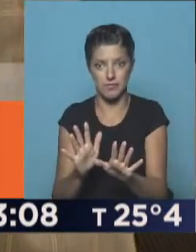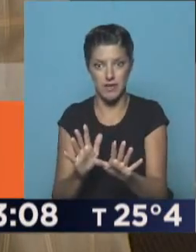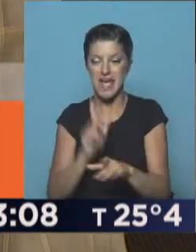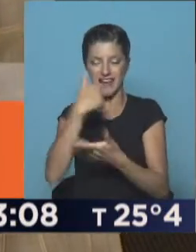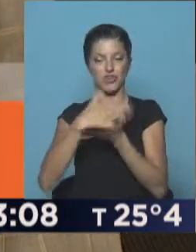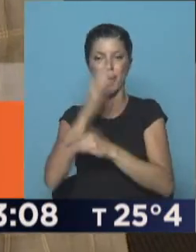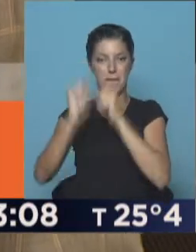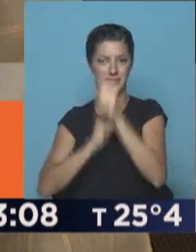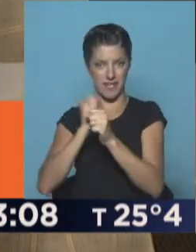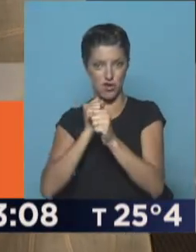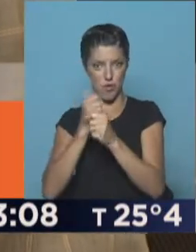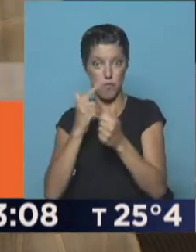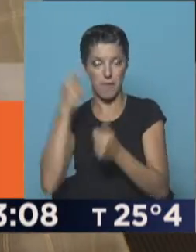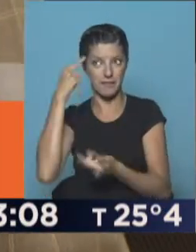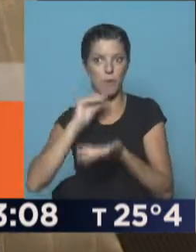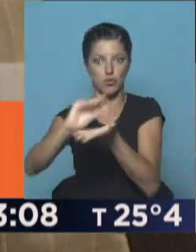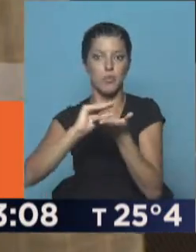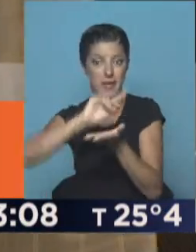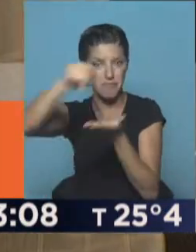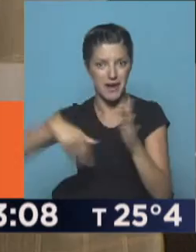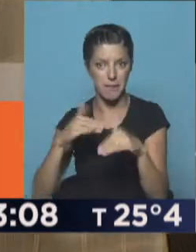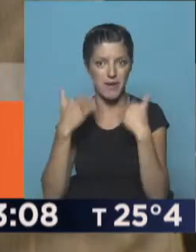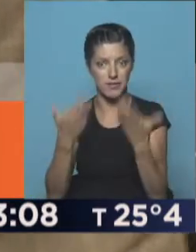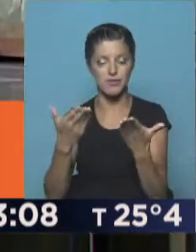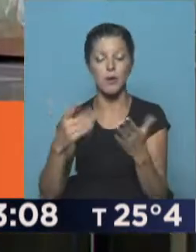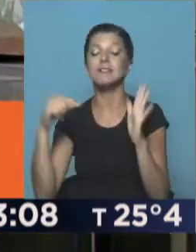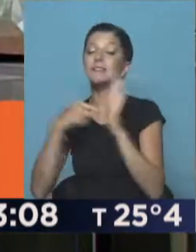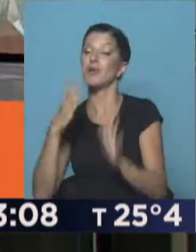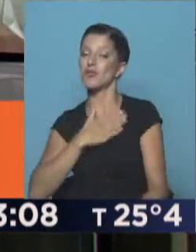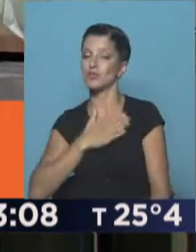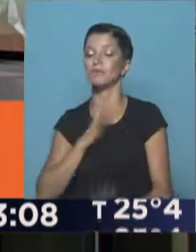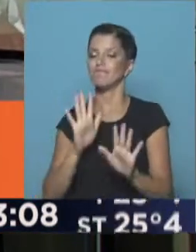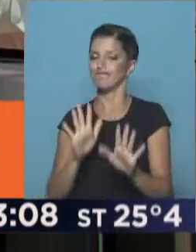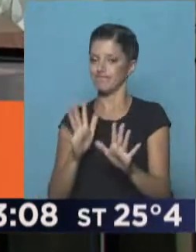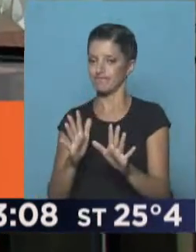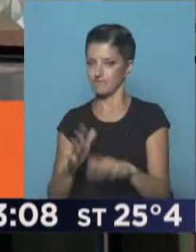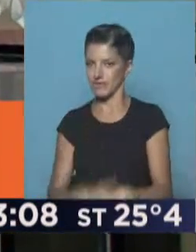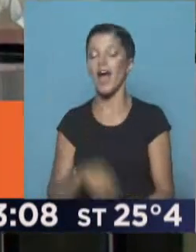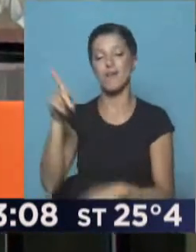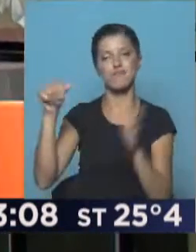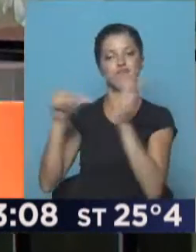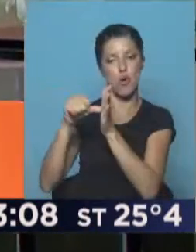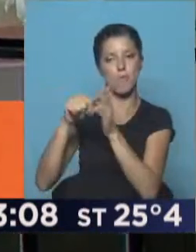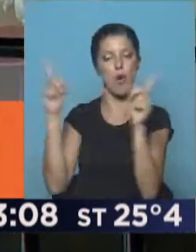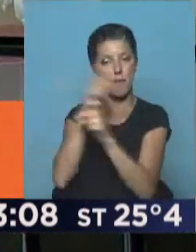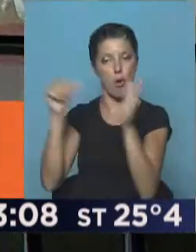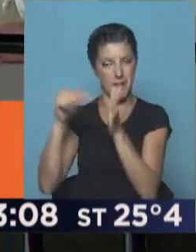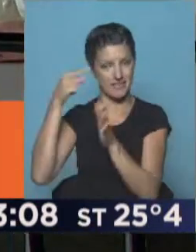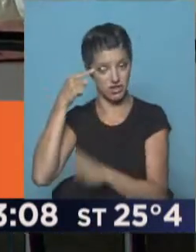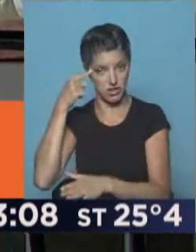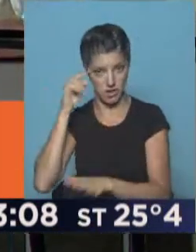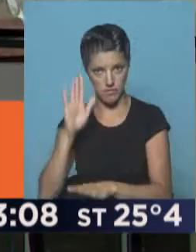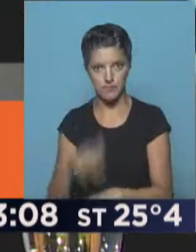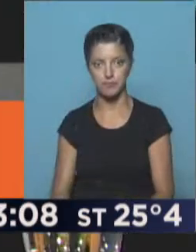eso puede producir beneficios. Pero yo tengo pavor a la guerra comercial, que es algo que ustedes saben, con China y algo que vimos esta semana. El problema